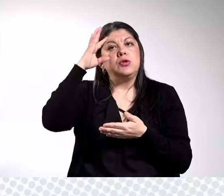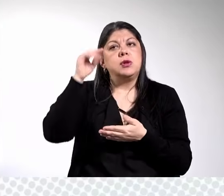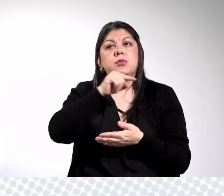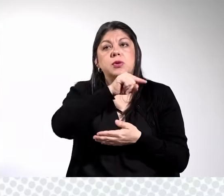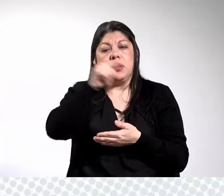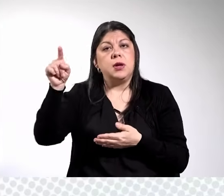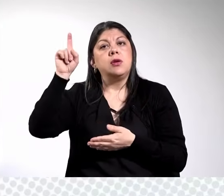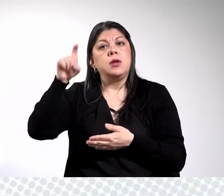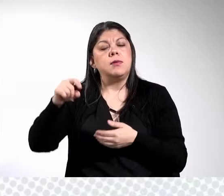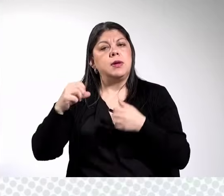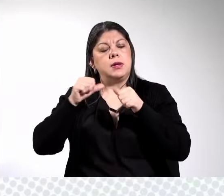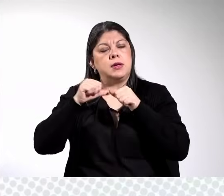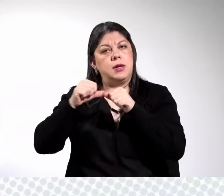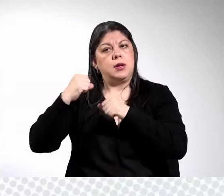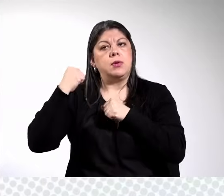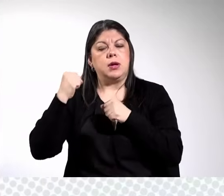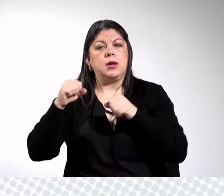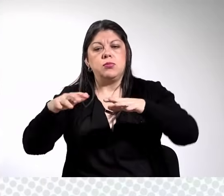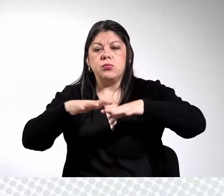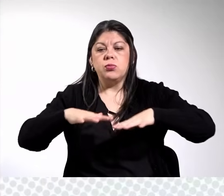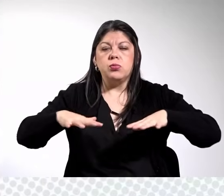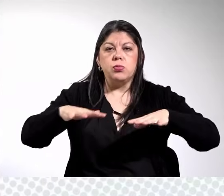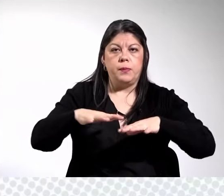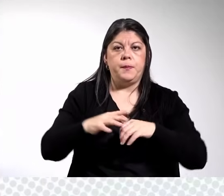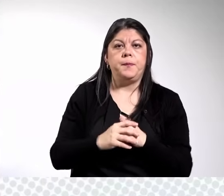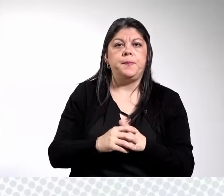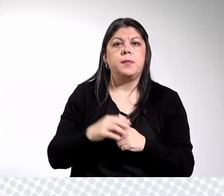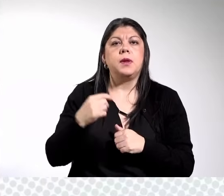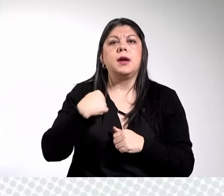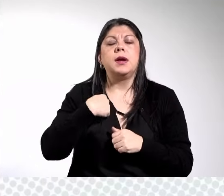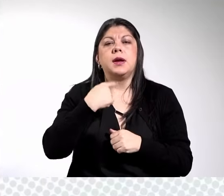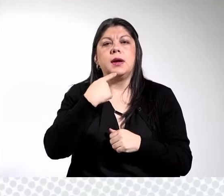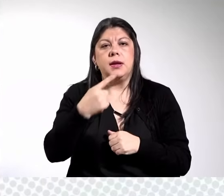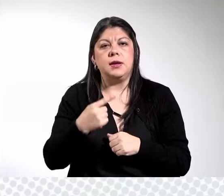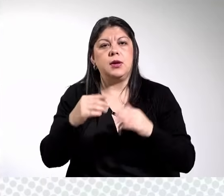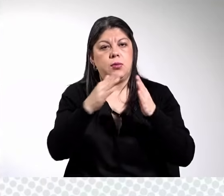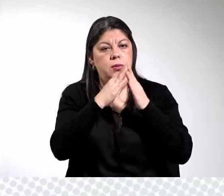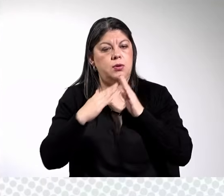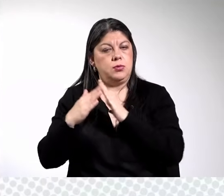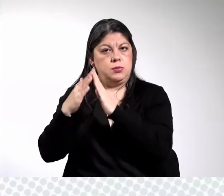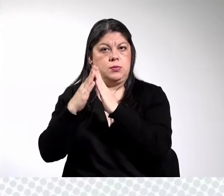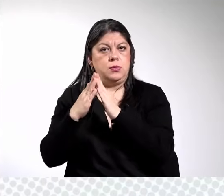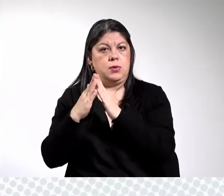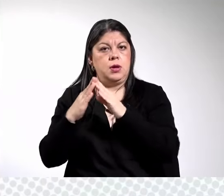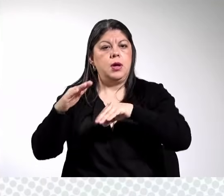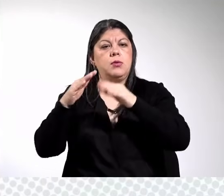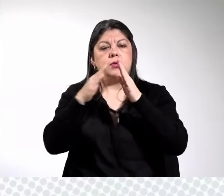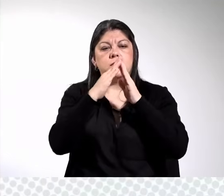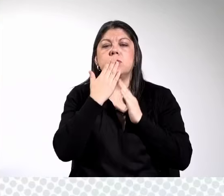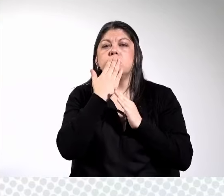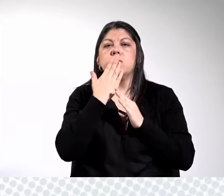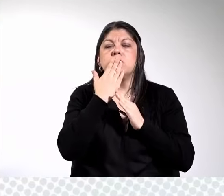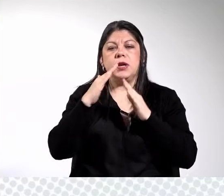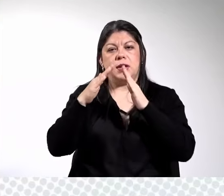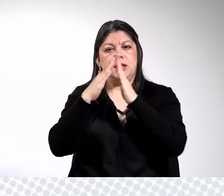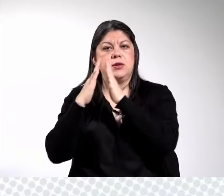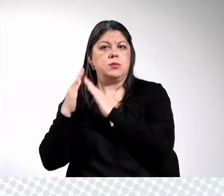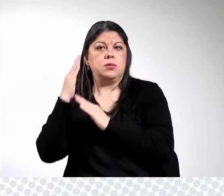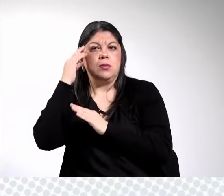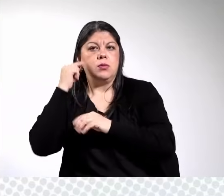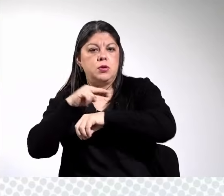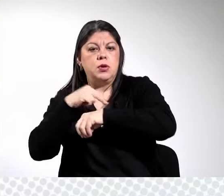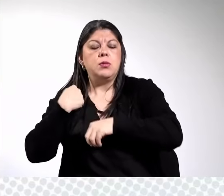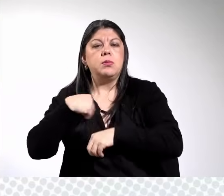tienen que seguir ganando espacios. Así es que les digo a los pueblos indígenas y afrodescendientes que en Progreso